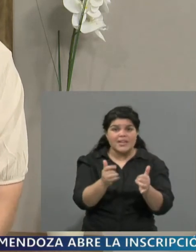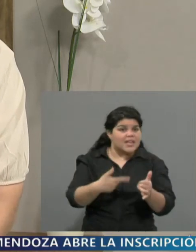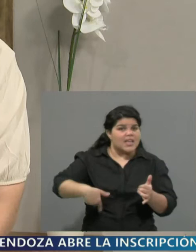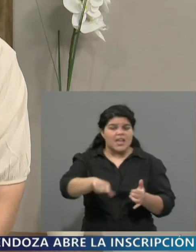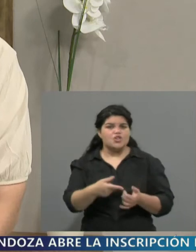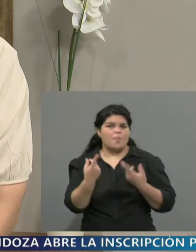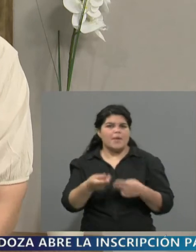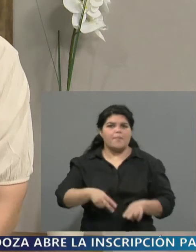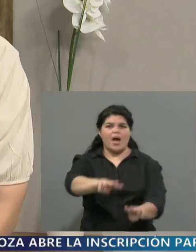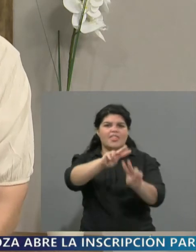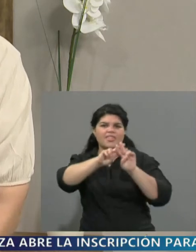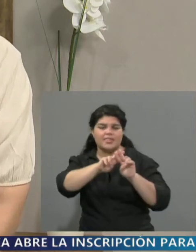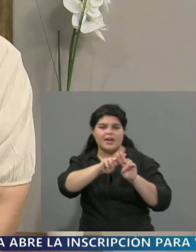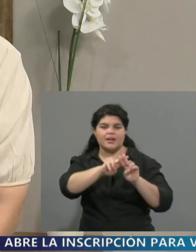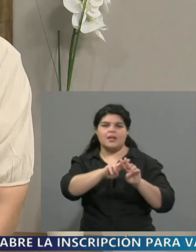y reclamaron